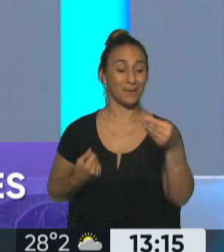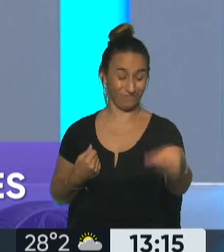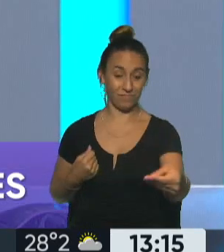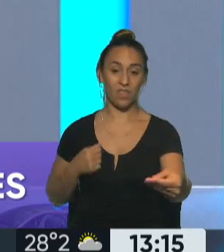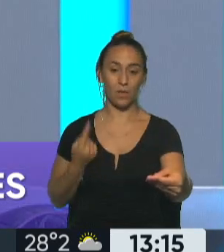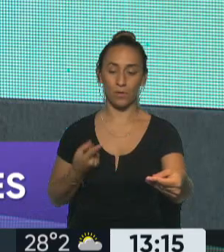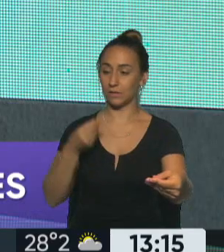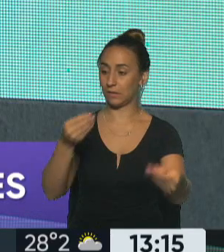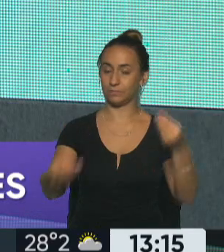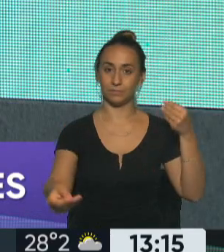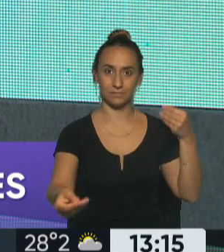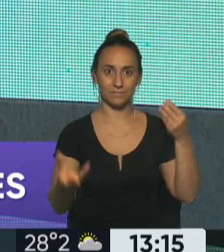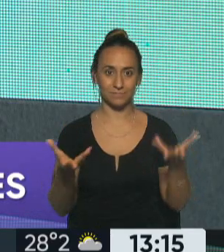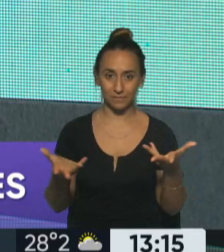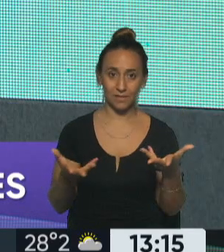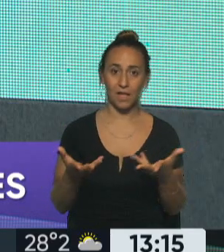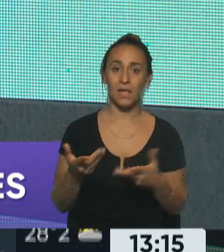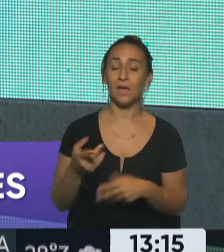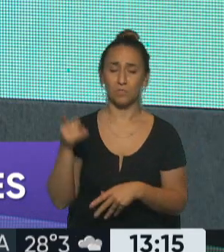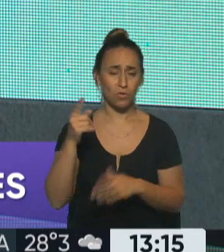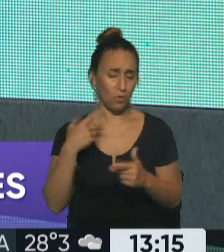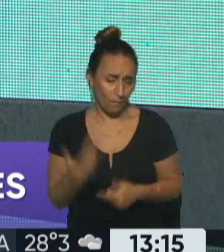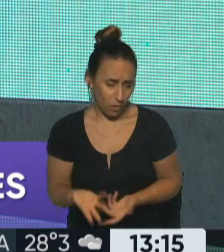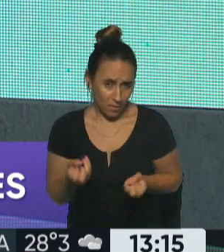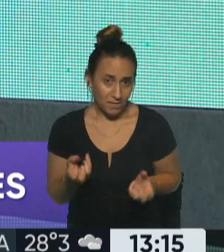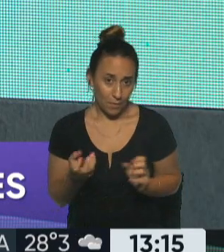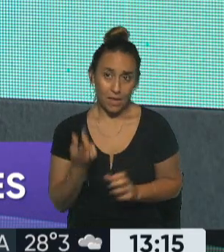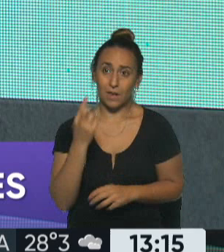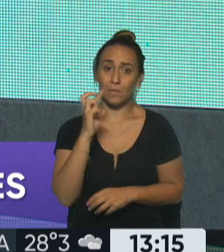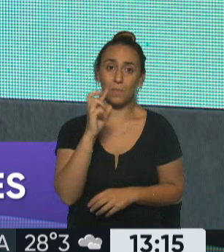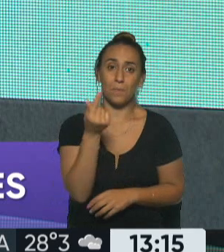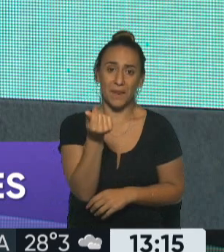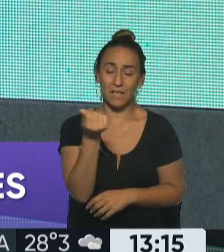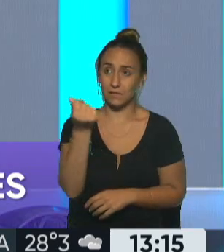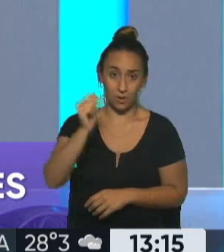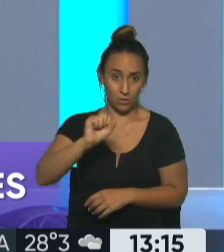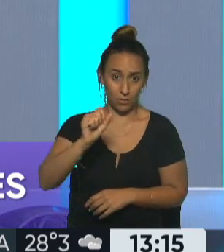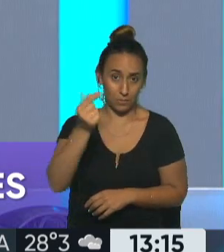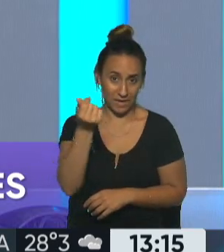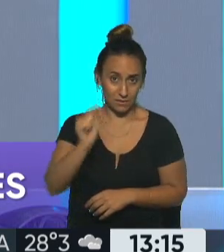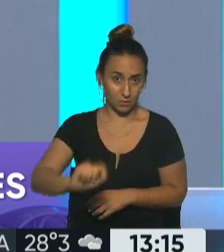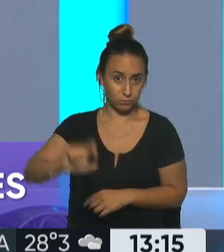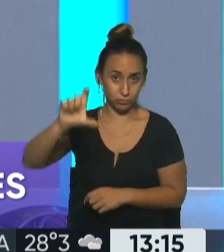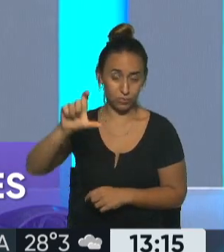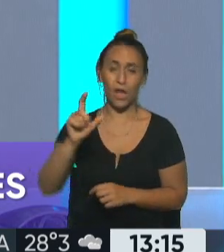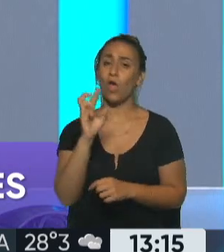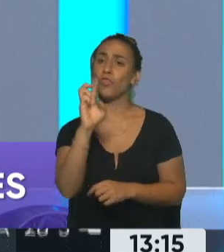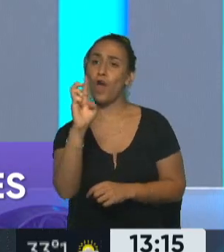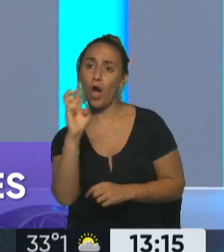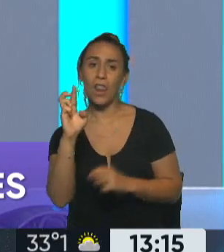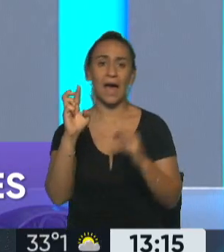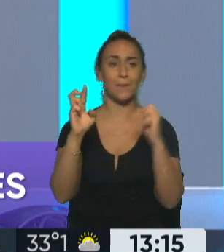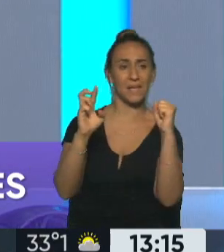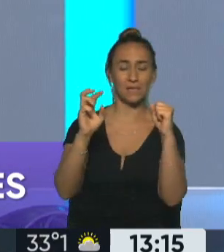hubieran estado conformes con la devaluación pero no con el aumento de las retenciones cl la mesa de enlace es eso